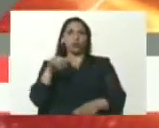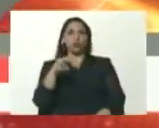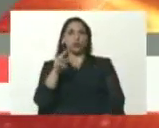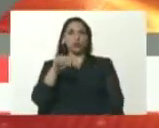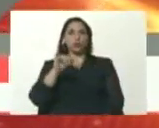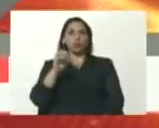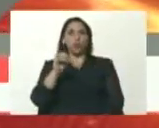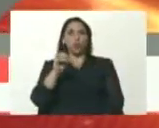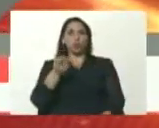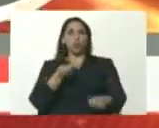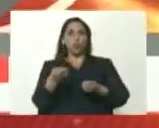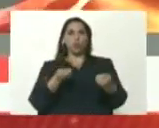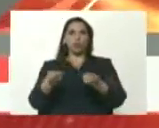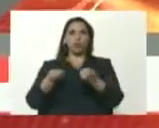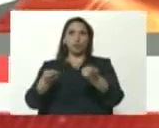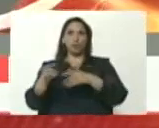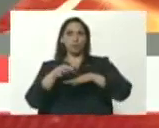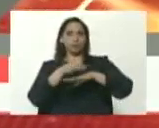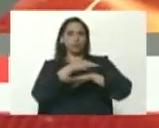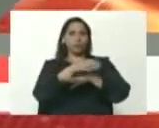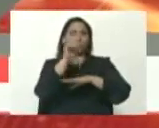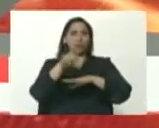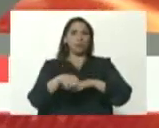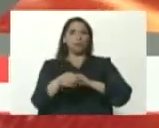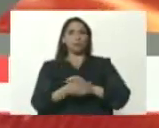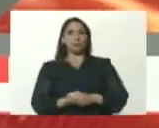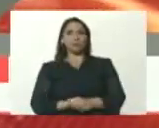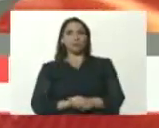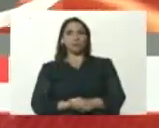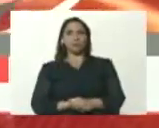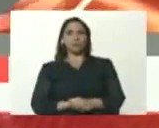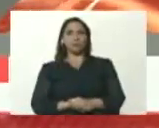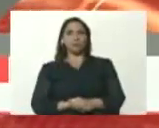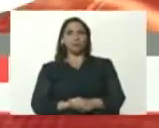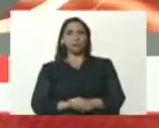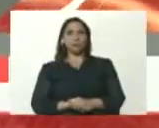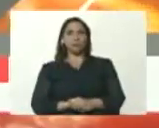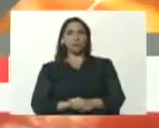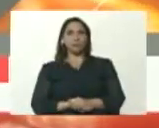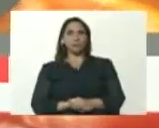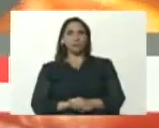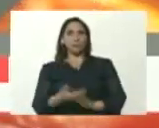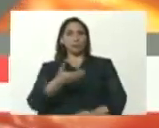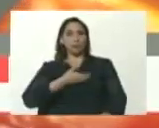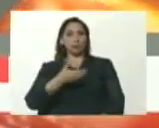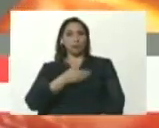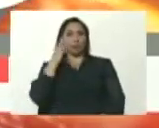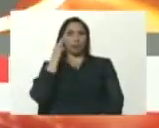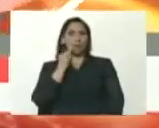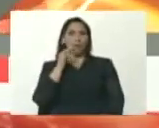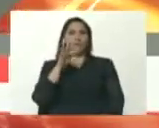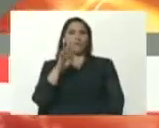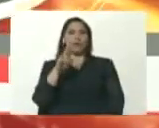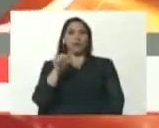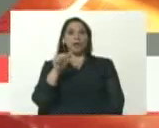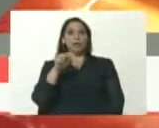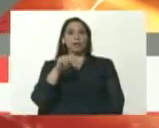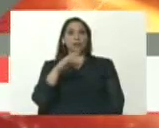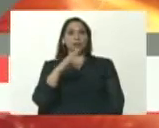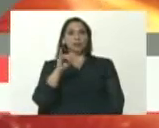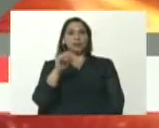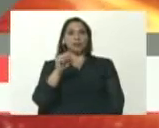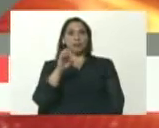de organización municipal por Fidel Salona y nuestro bolivariano Francisco González.